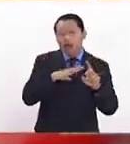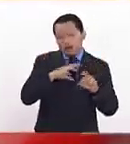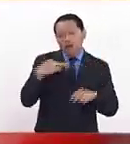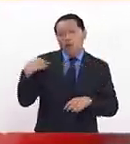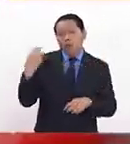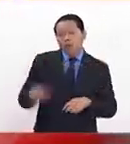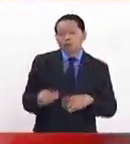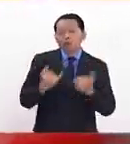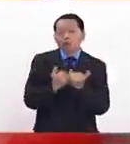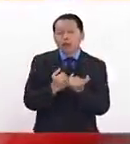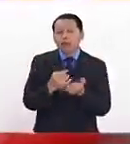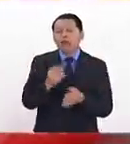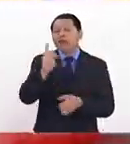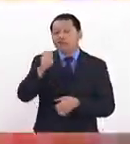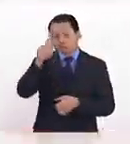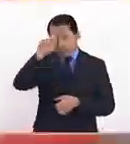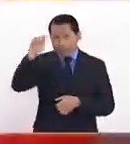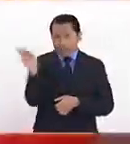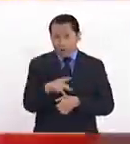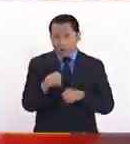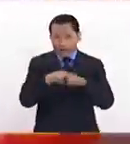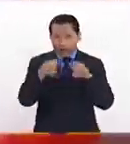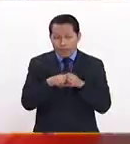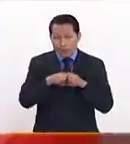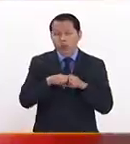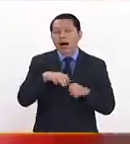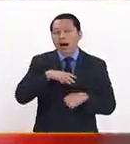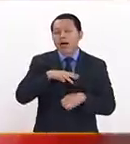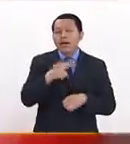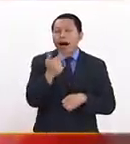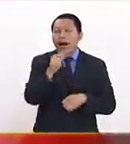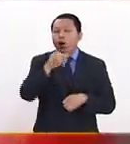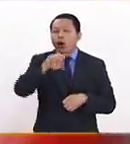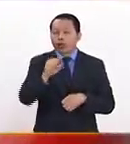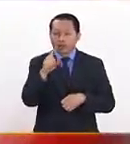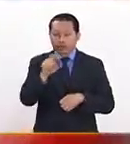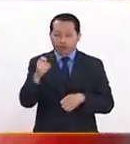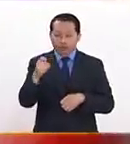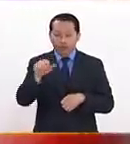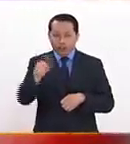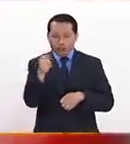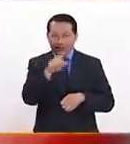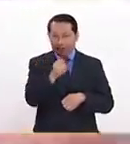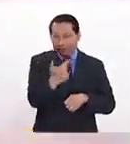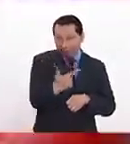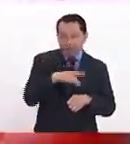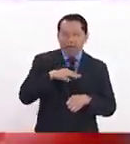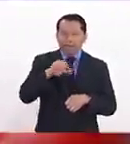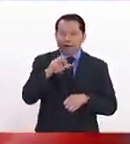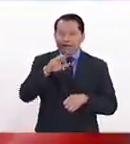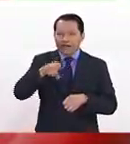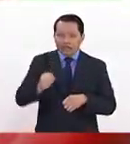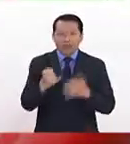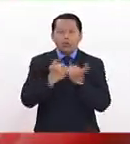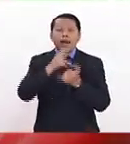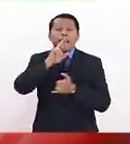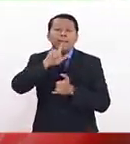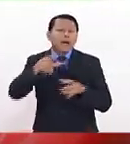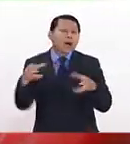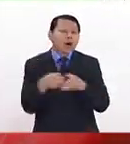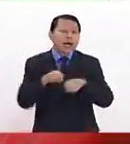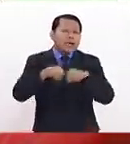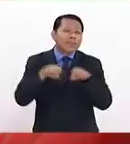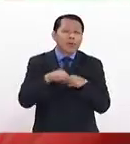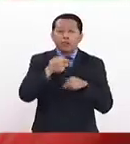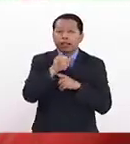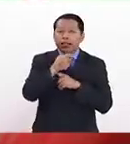Washington. En duelo de los peores equipos de la liga, los Halcones de Atlanta se impusieron 112-107 a los Mavericks de Dallas. El mejor conjunto del este, los